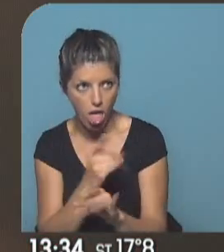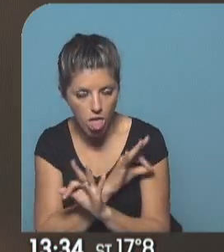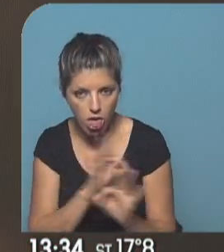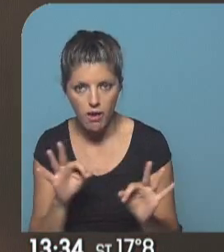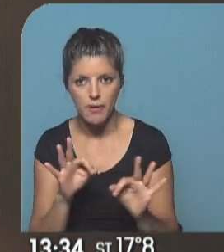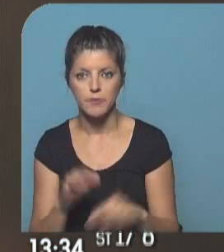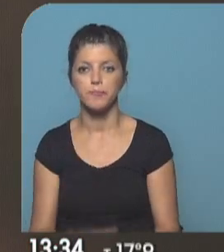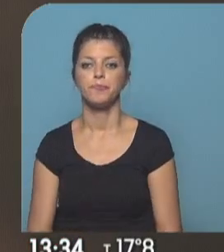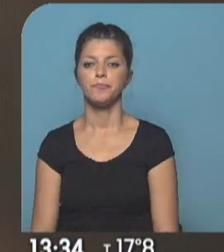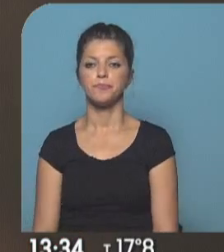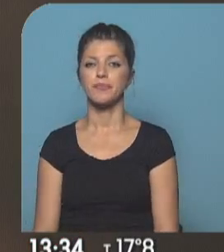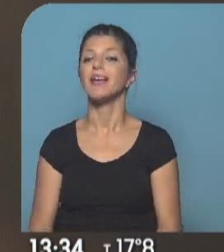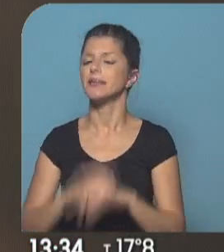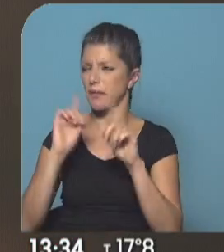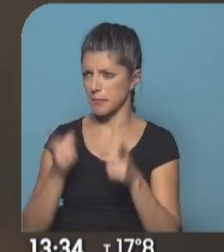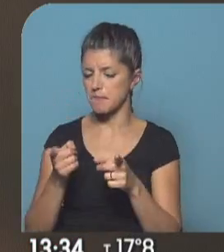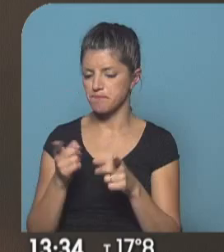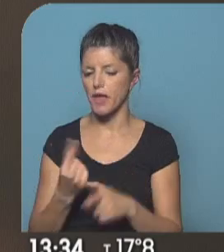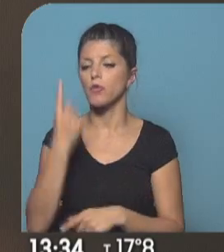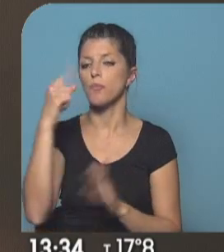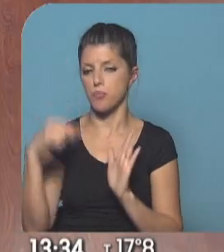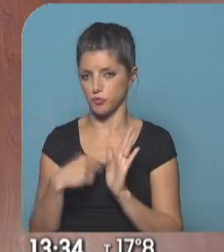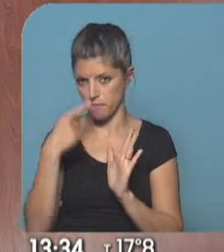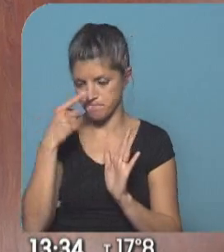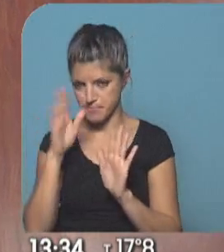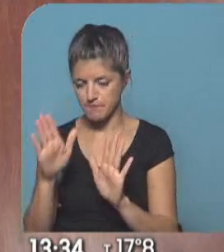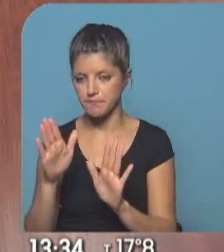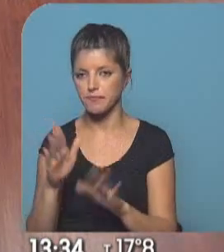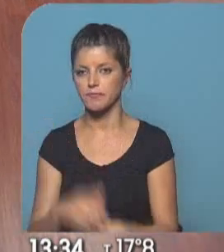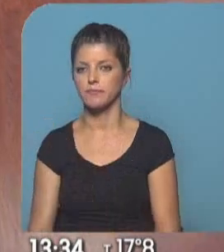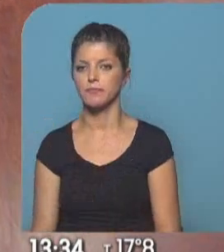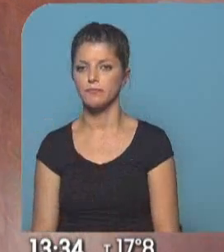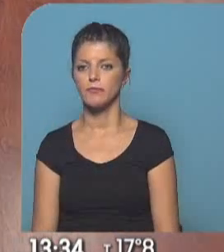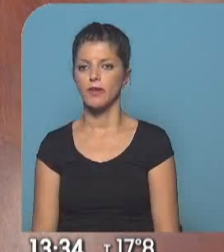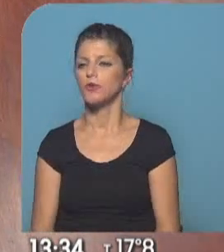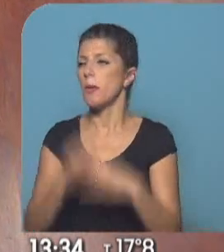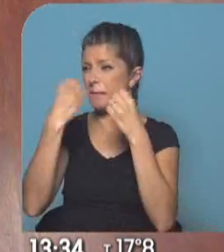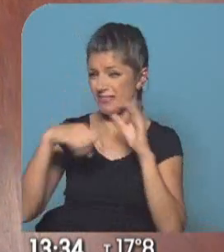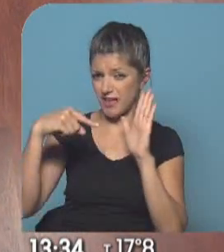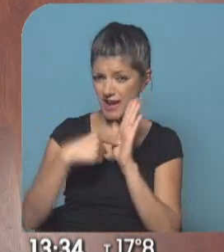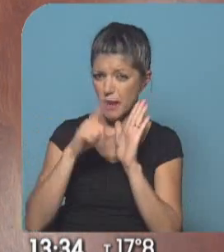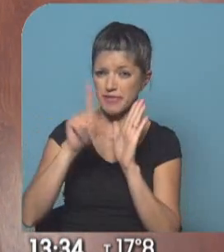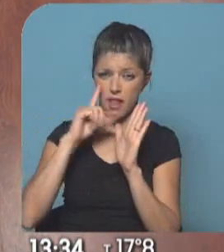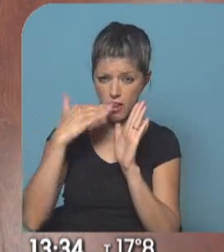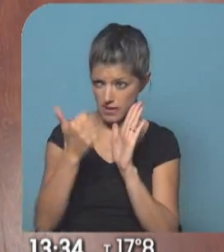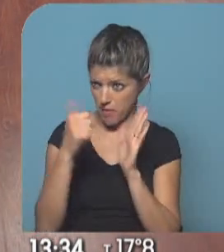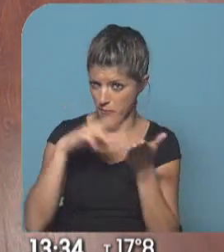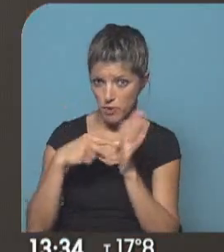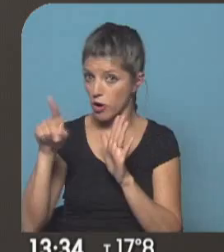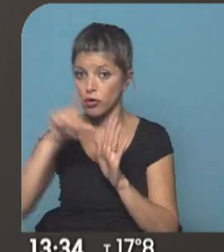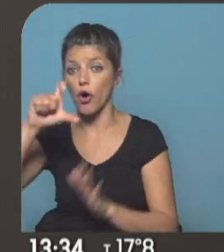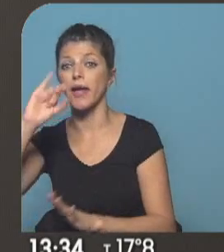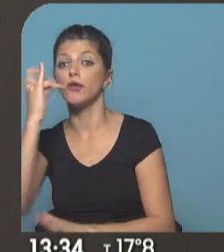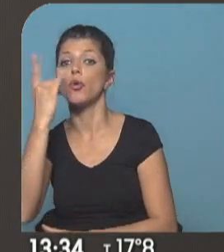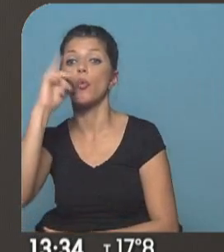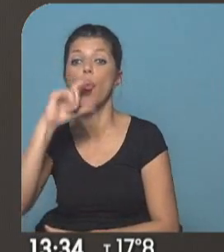tan rápidamente el conflicto, porque acá hay una de las curiosidades de este conflicto. No nace en Lima, nace en Cusco el conflicto. Sí. Es decir, nace en una